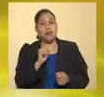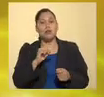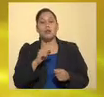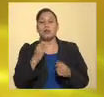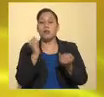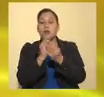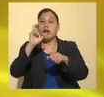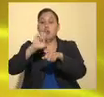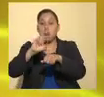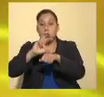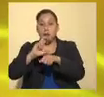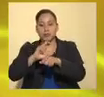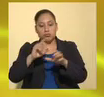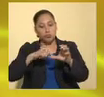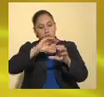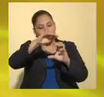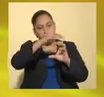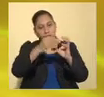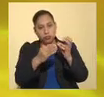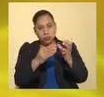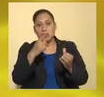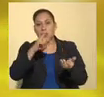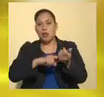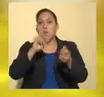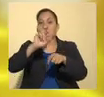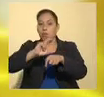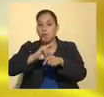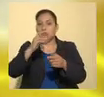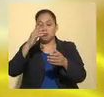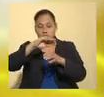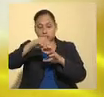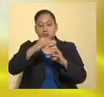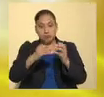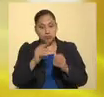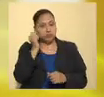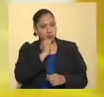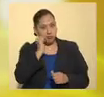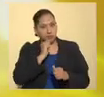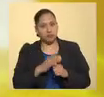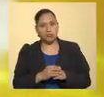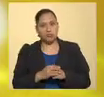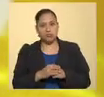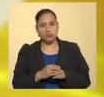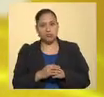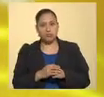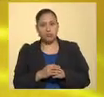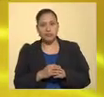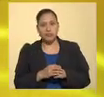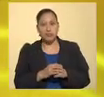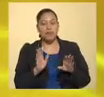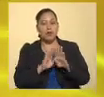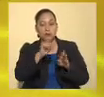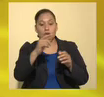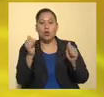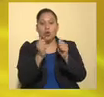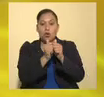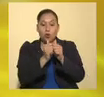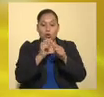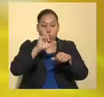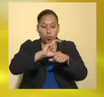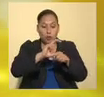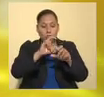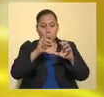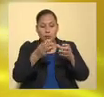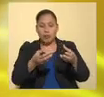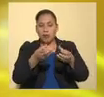huevos. Ajá. Y yo los lavo. Sí, yo también los lavo. Los blanquillos, los huevos. Hay que yo los cuidado. Lavo, hay que... O sea pero no te lo comes con cáscara. No importa,